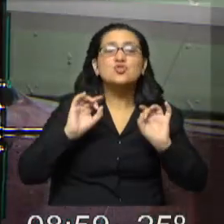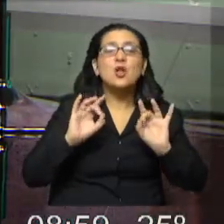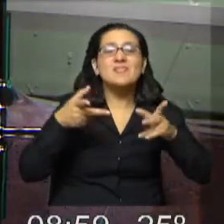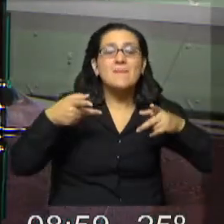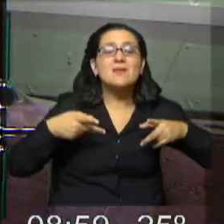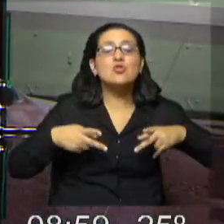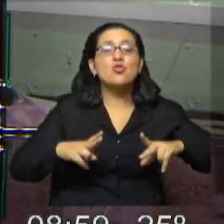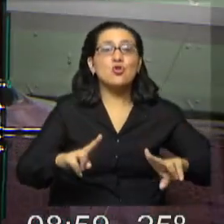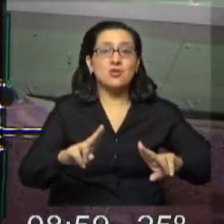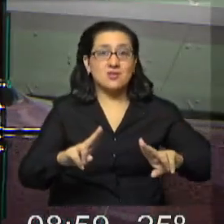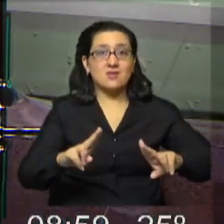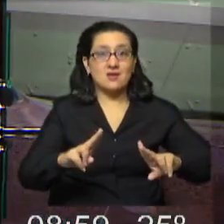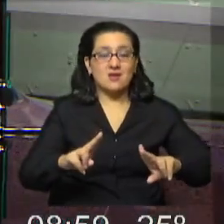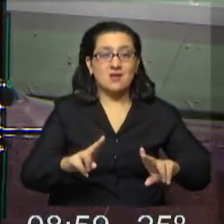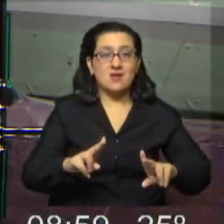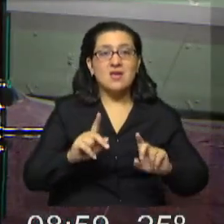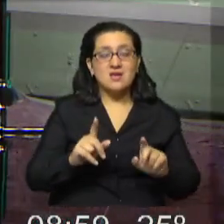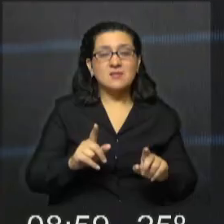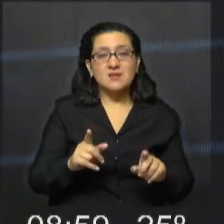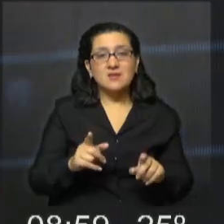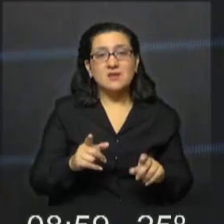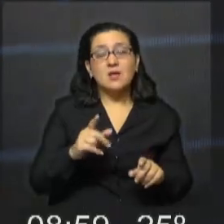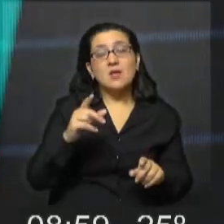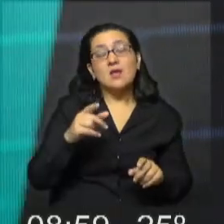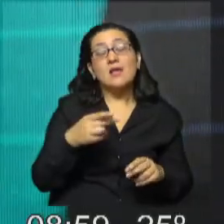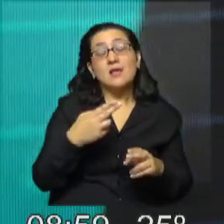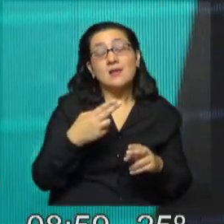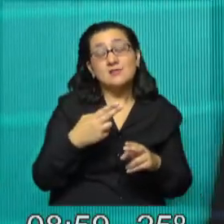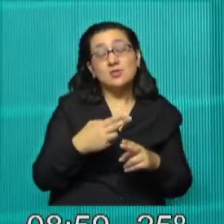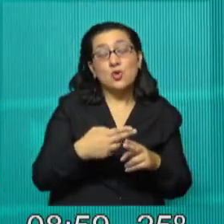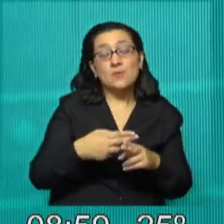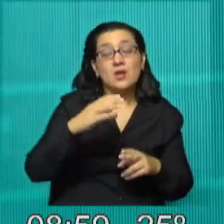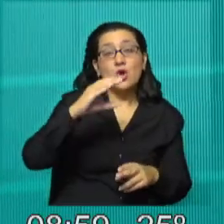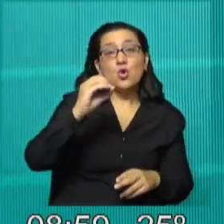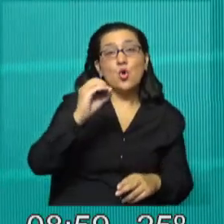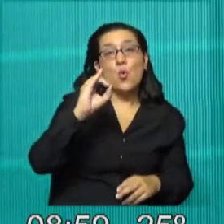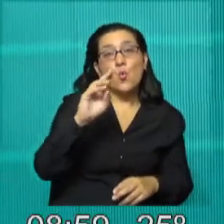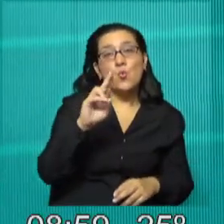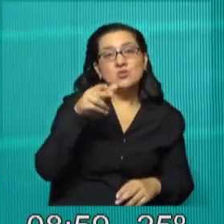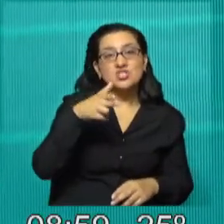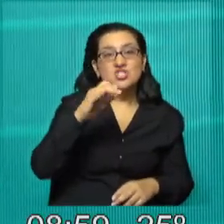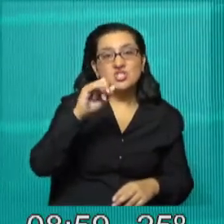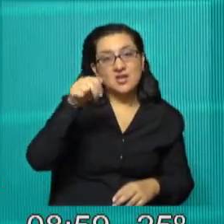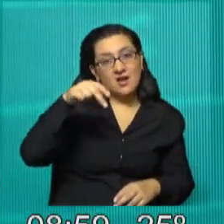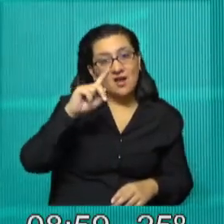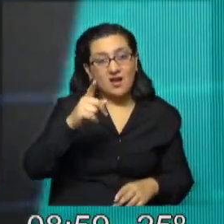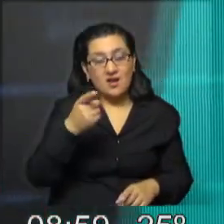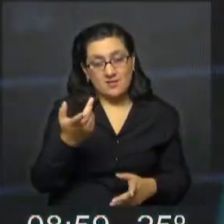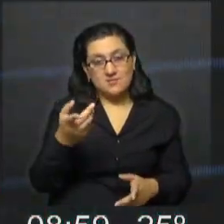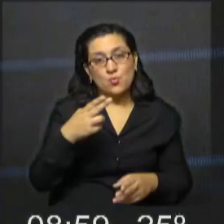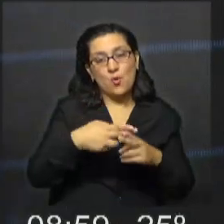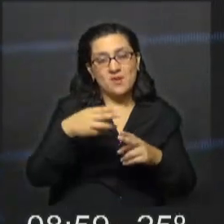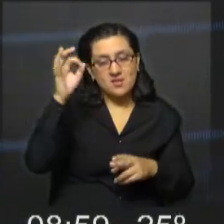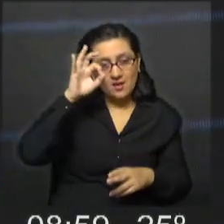y a lo que implican los mentores, que los mentores en el fondo se llaman coachings, y es producto de un sistema pedagógico